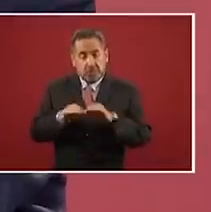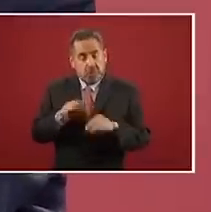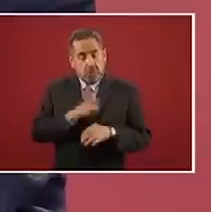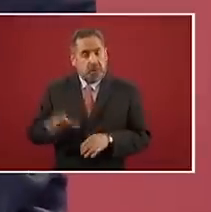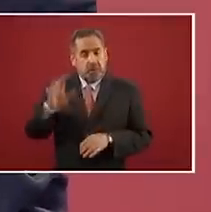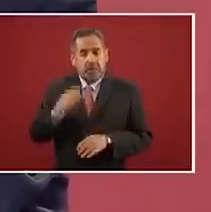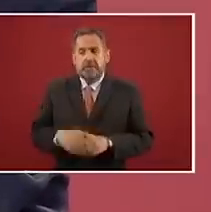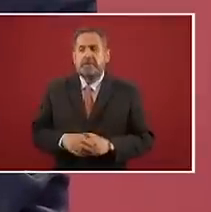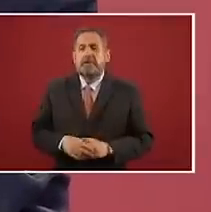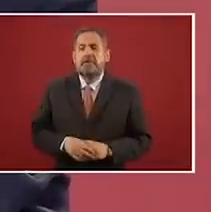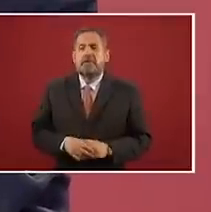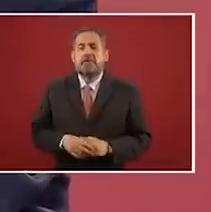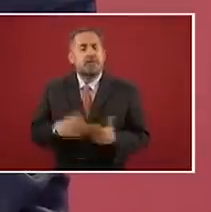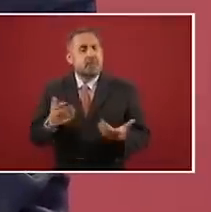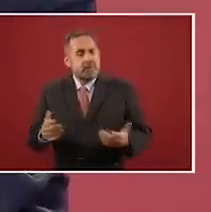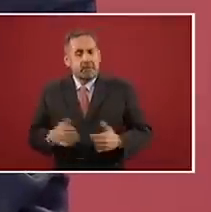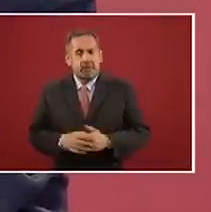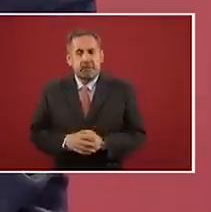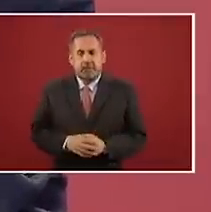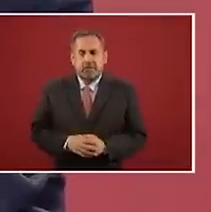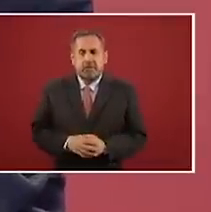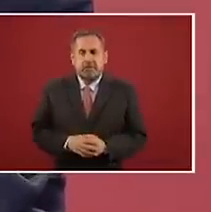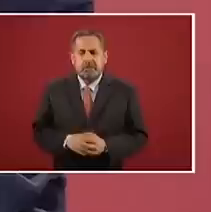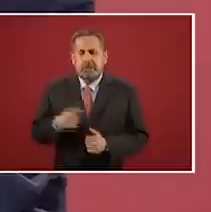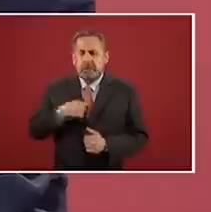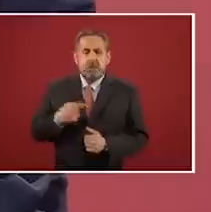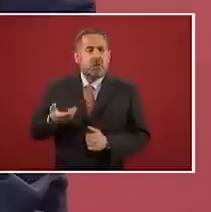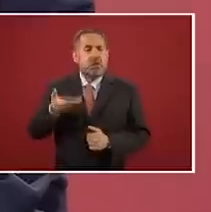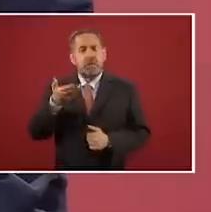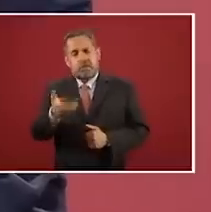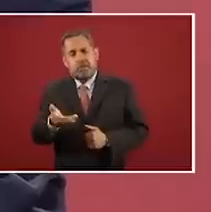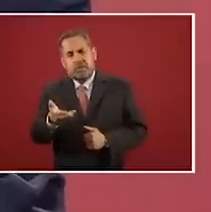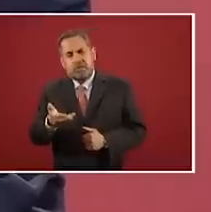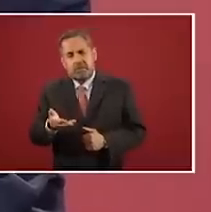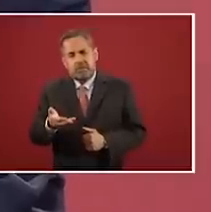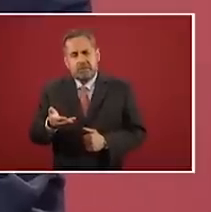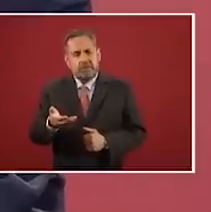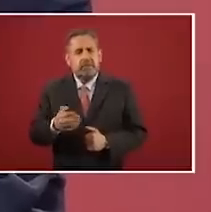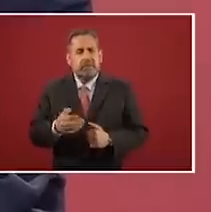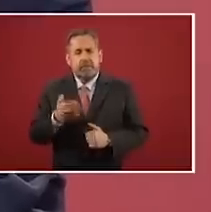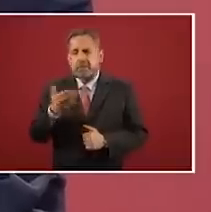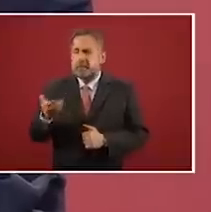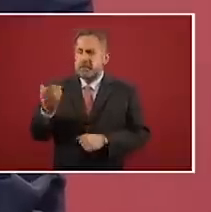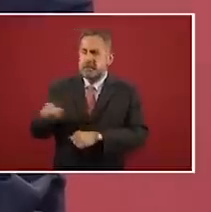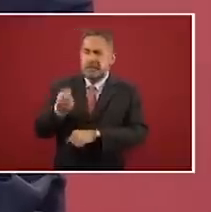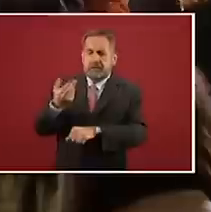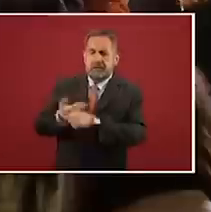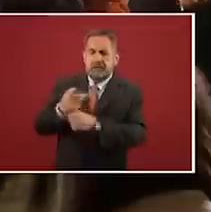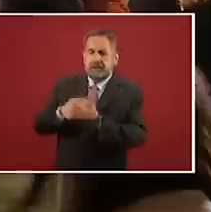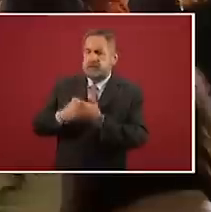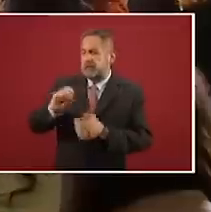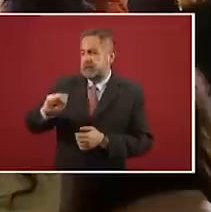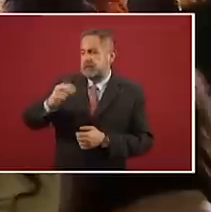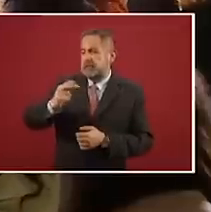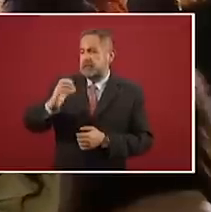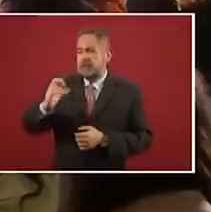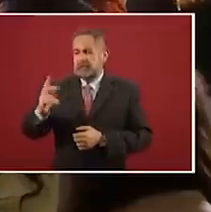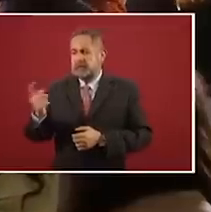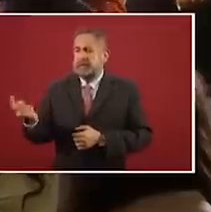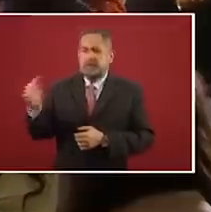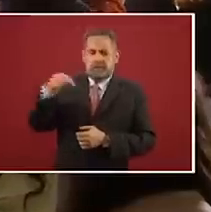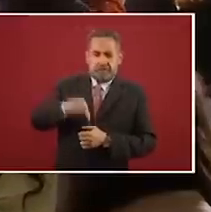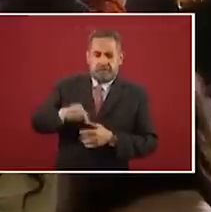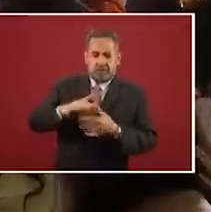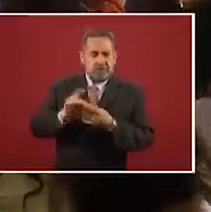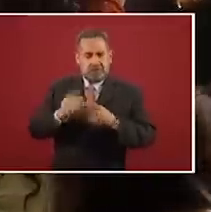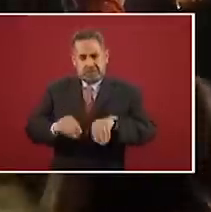excepcional, sí. Entonces, yo le voy a pedir al secretario de Hacienda que les